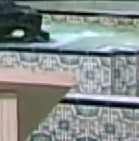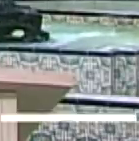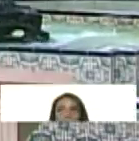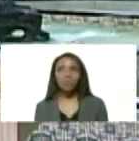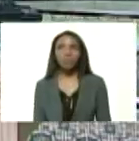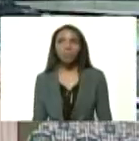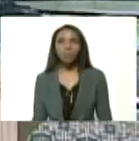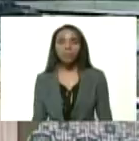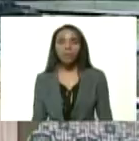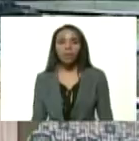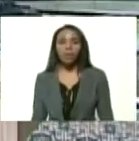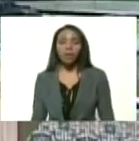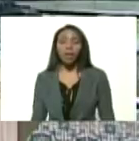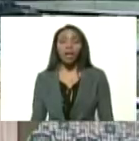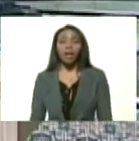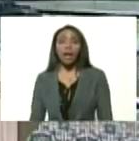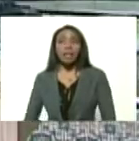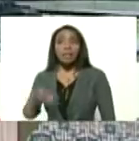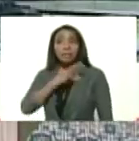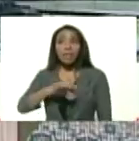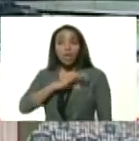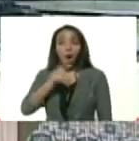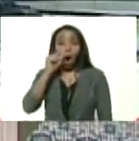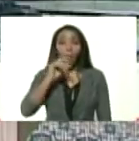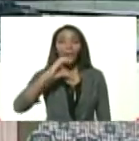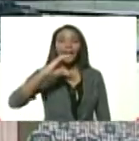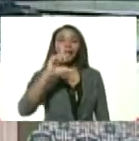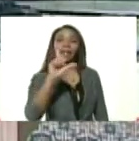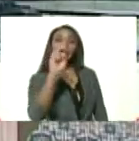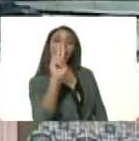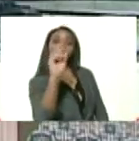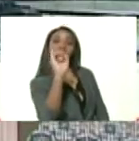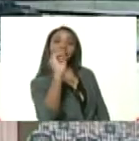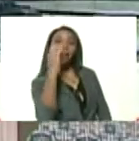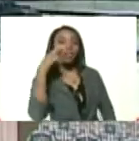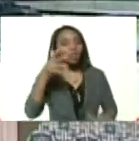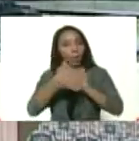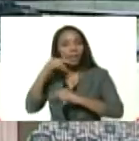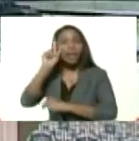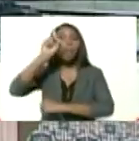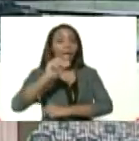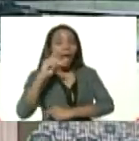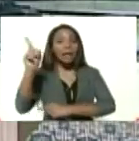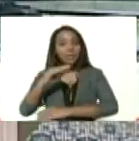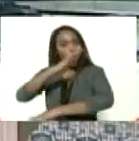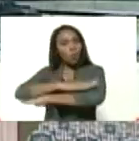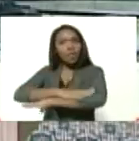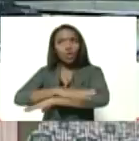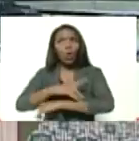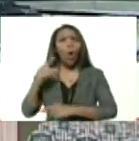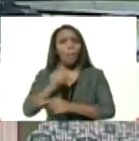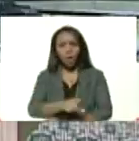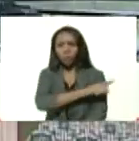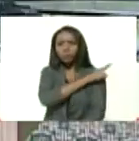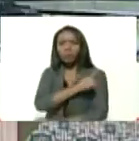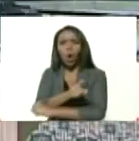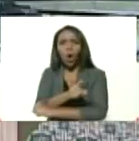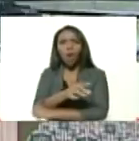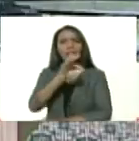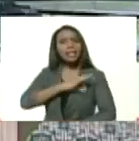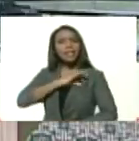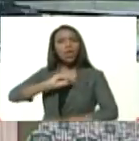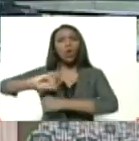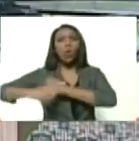de un traidor apátrida, el señor Cliver Alcalá, sino también actuaron por mandato del señor